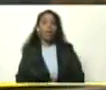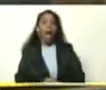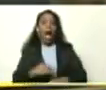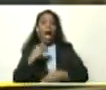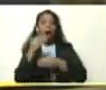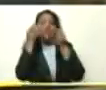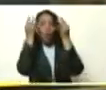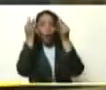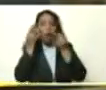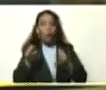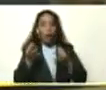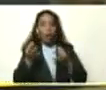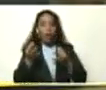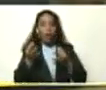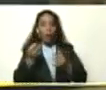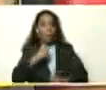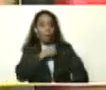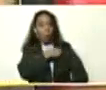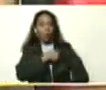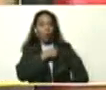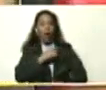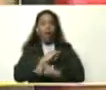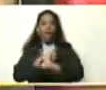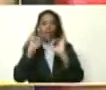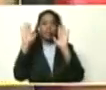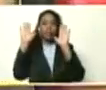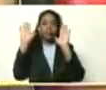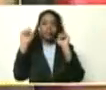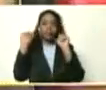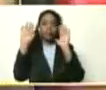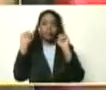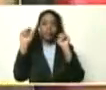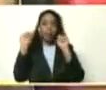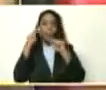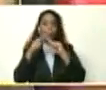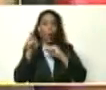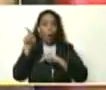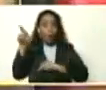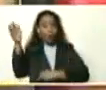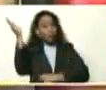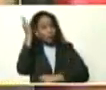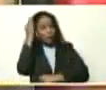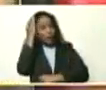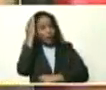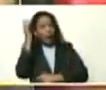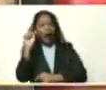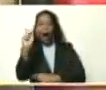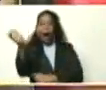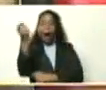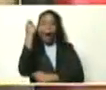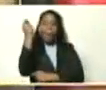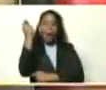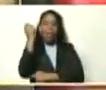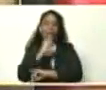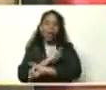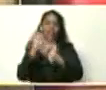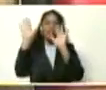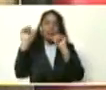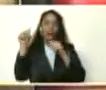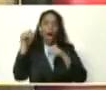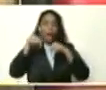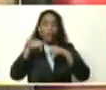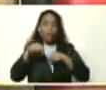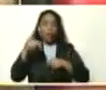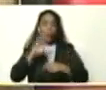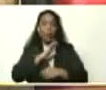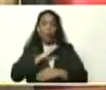formal y protocolarmente despedimos, pero que sabe que jamás despediremos de Venezuela porque esta es su casa